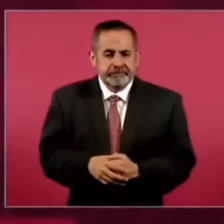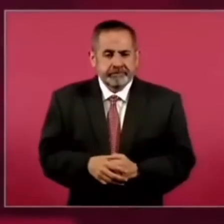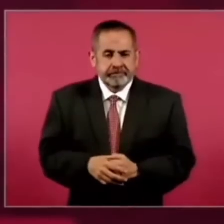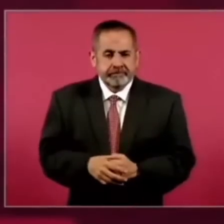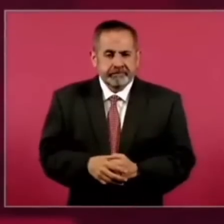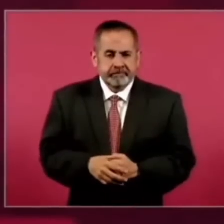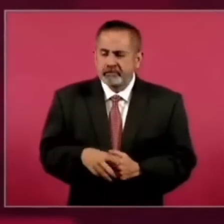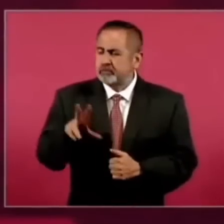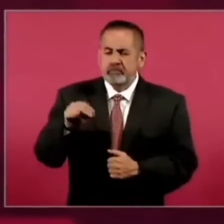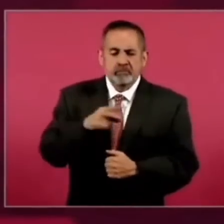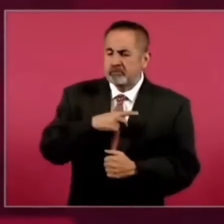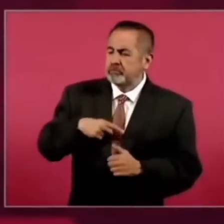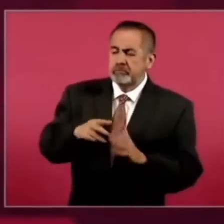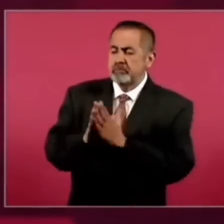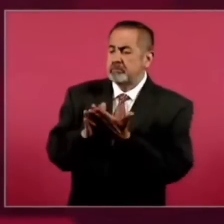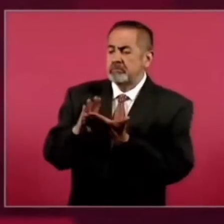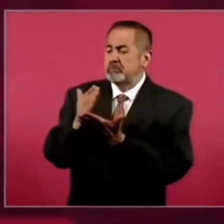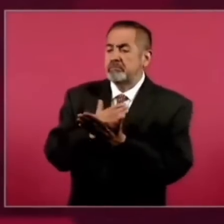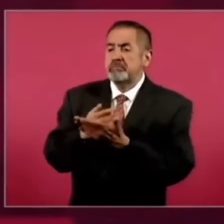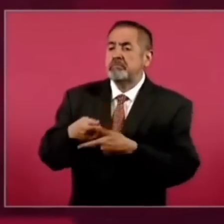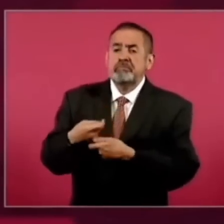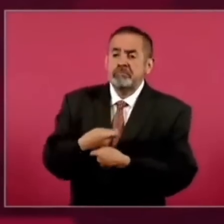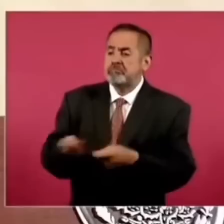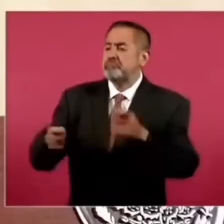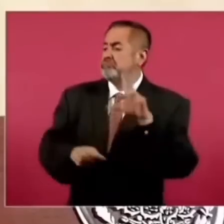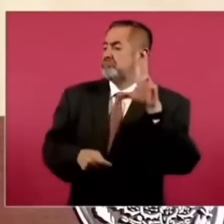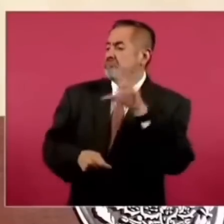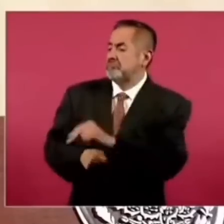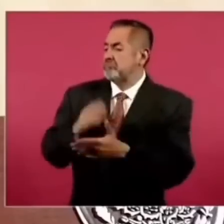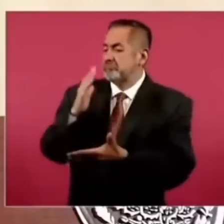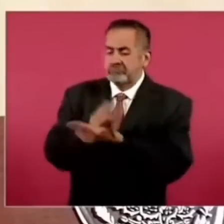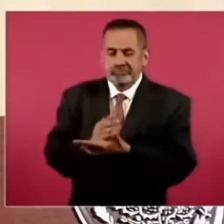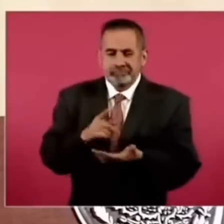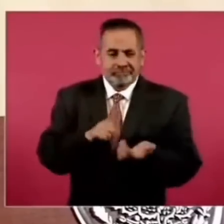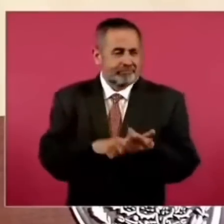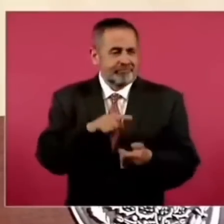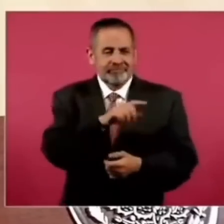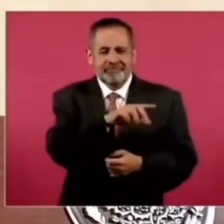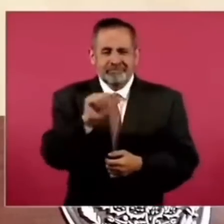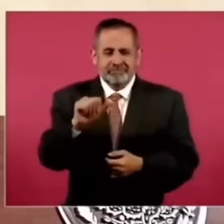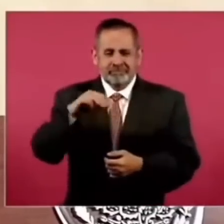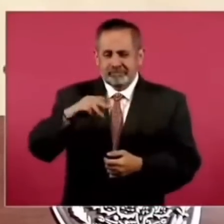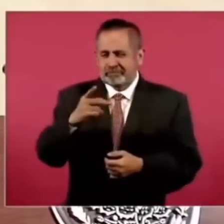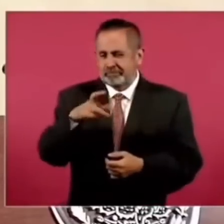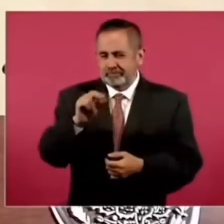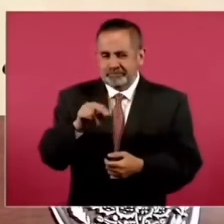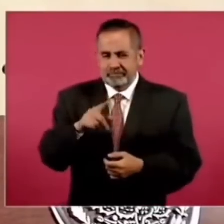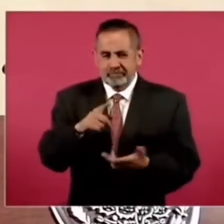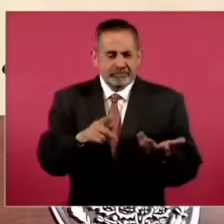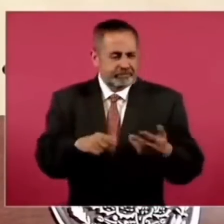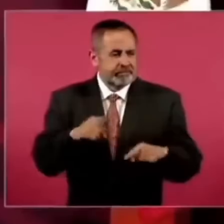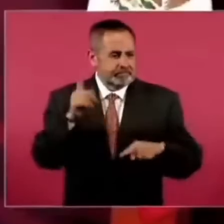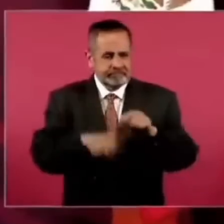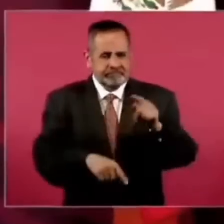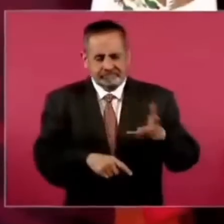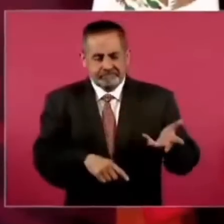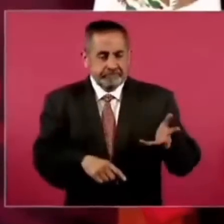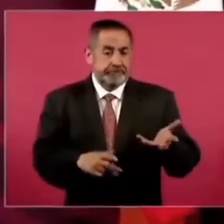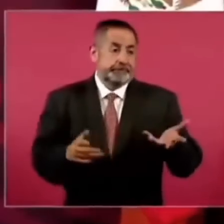resolver que no se distribuyeran los libros mediante un amparo, una suspensión.